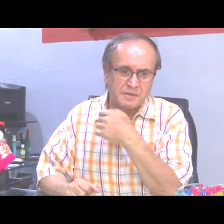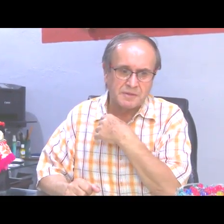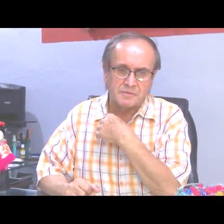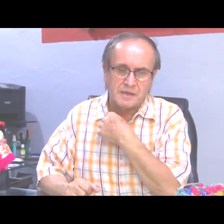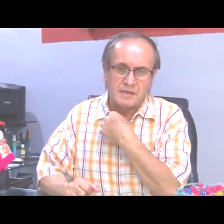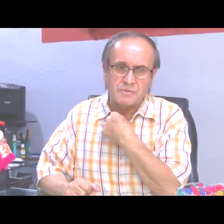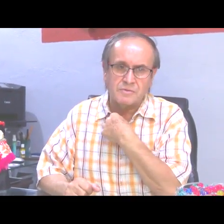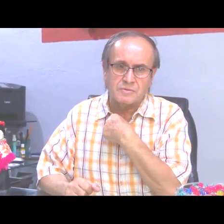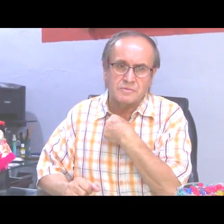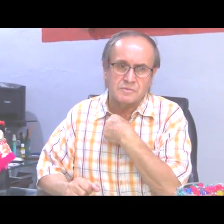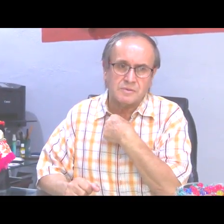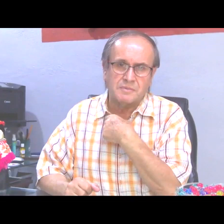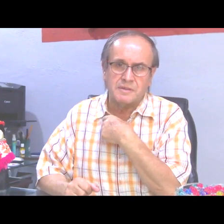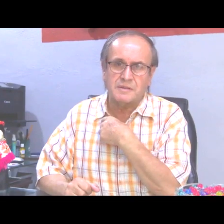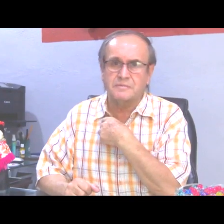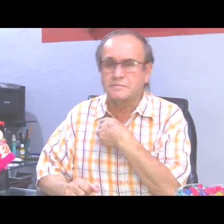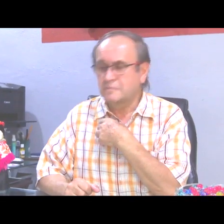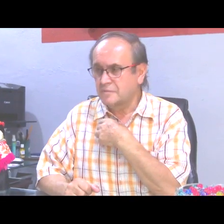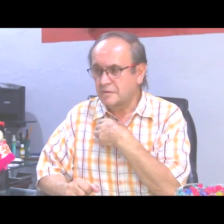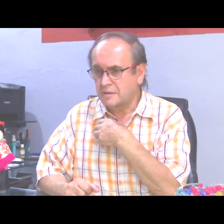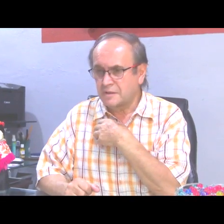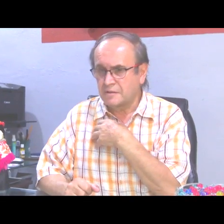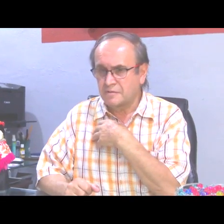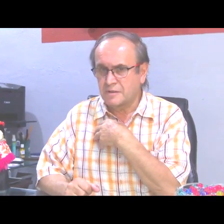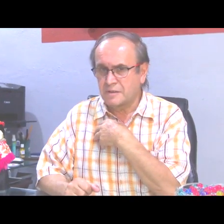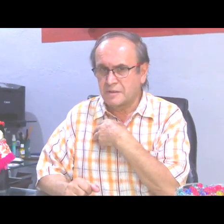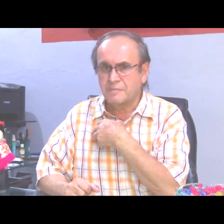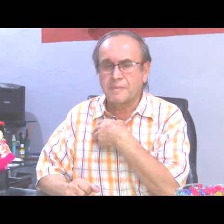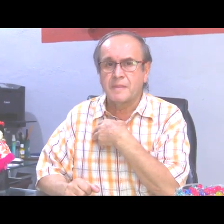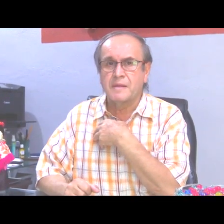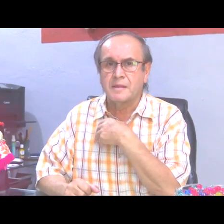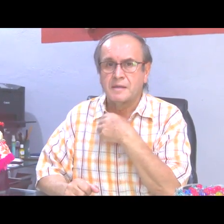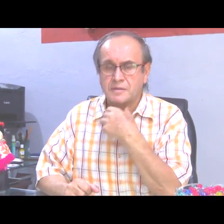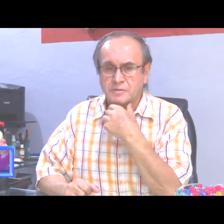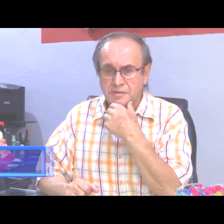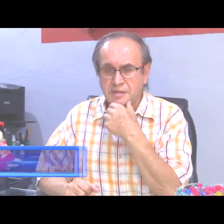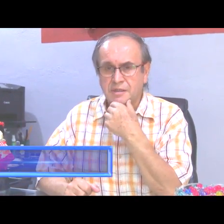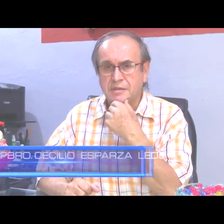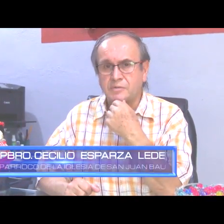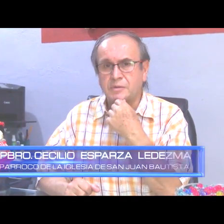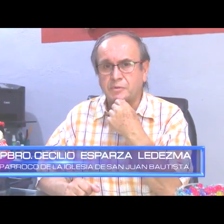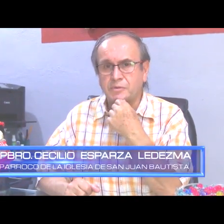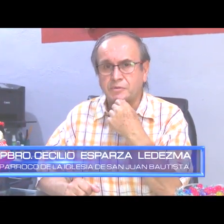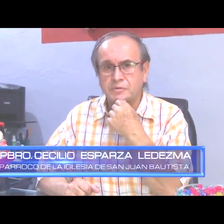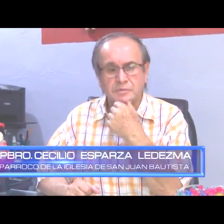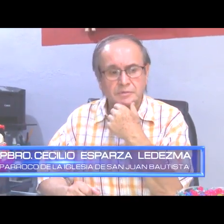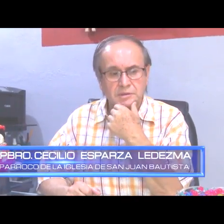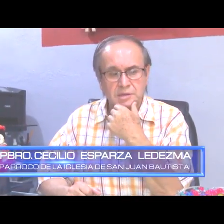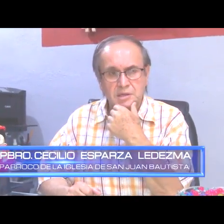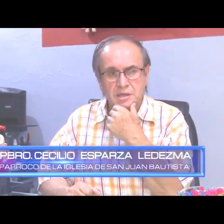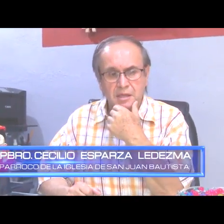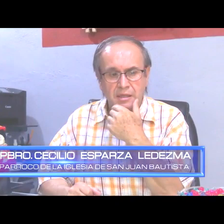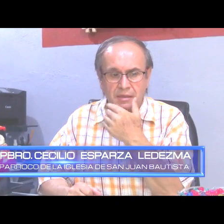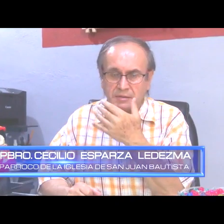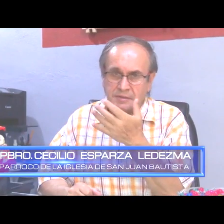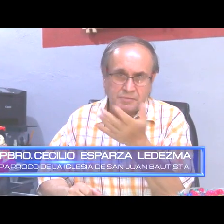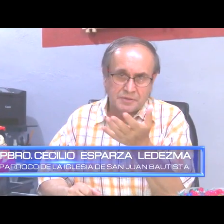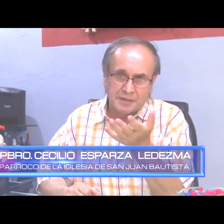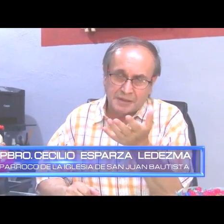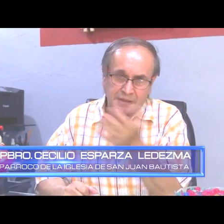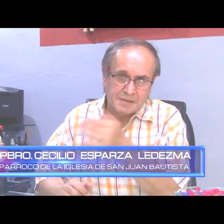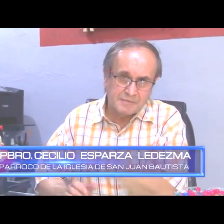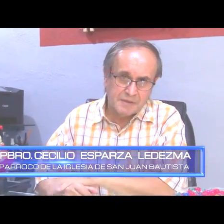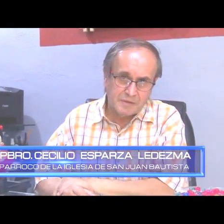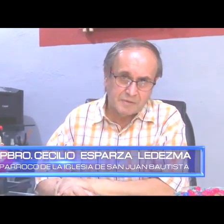se me ha pedido algo, o también he tenido que solicitar algún apoyo,